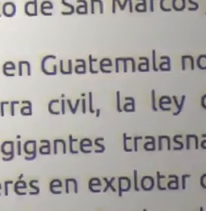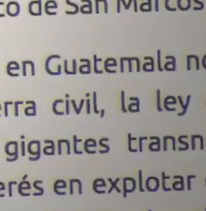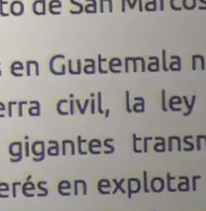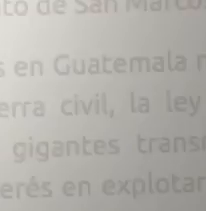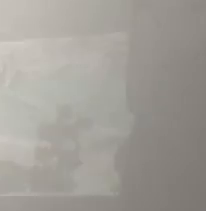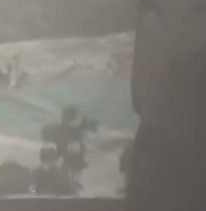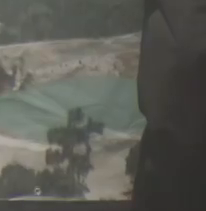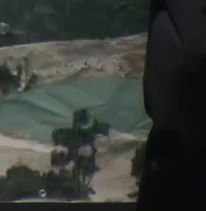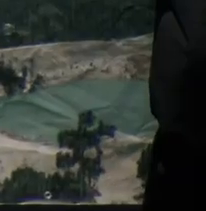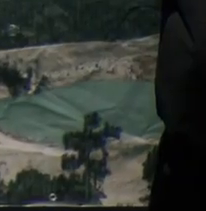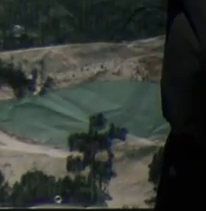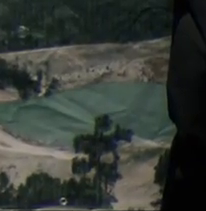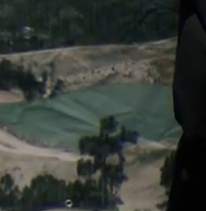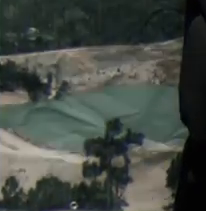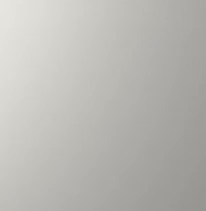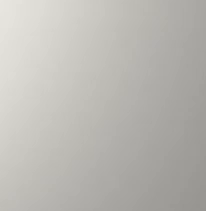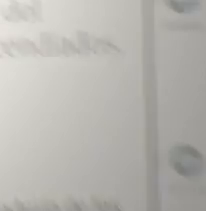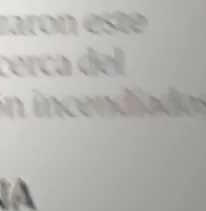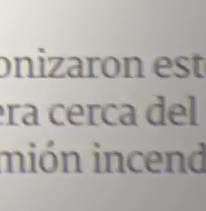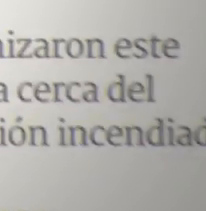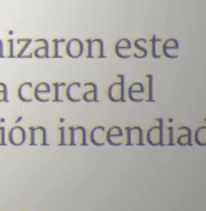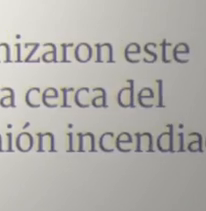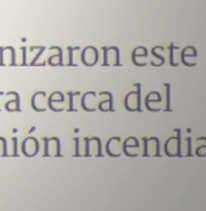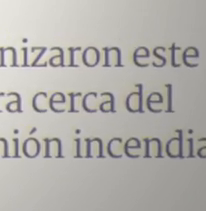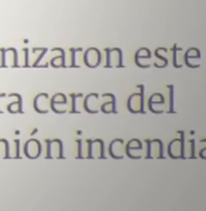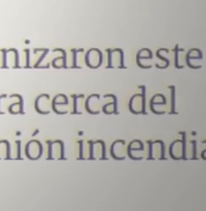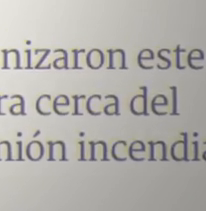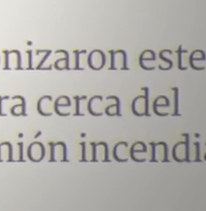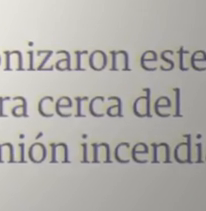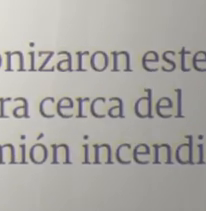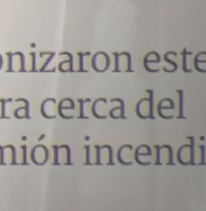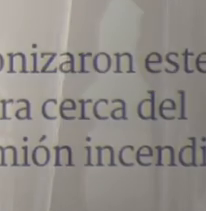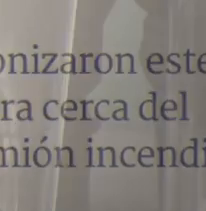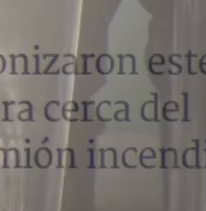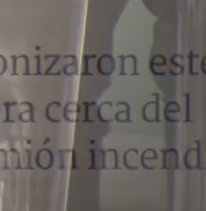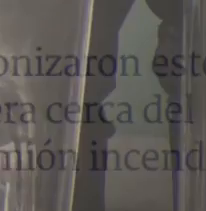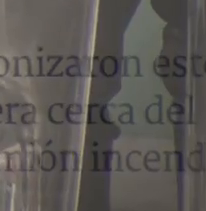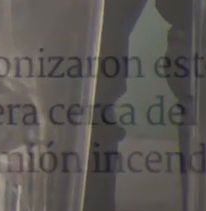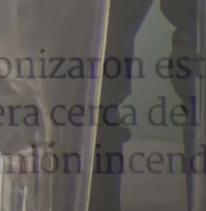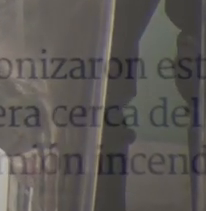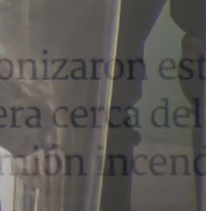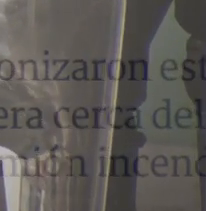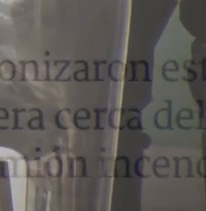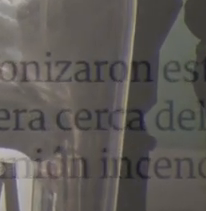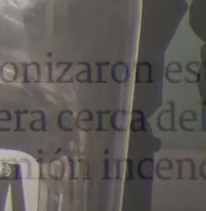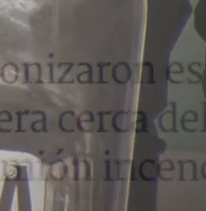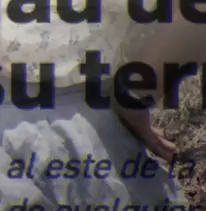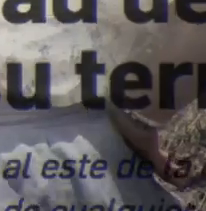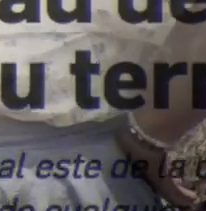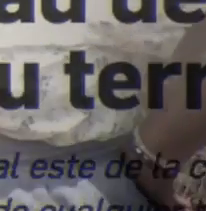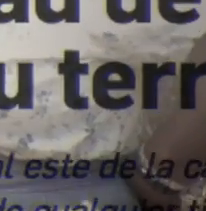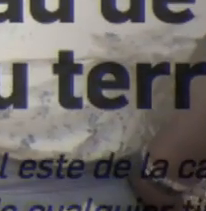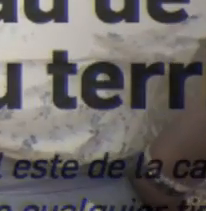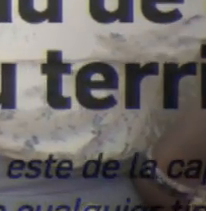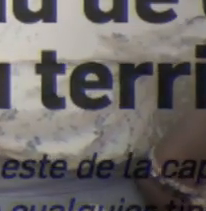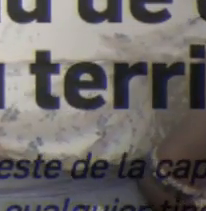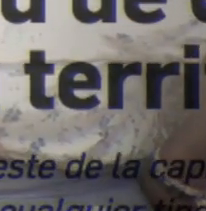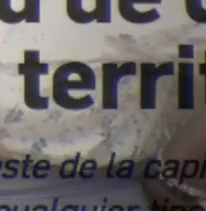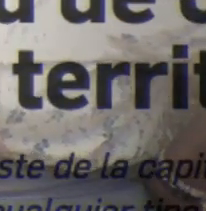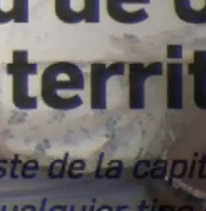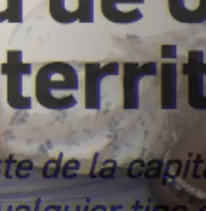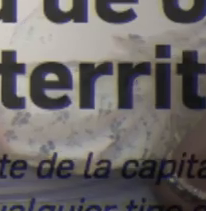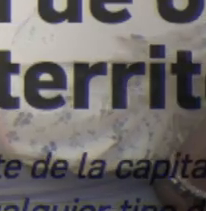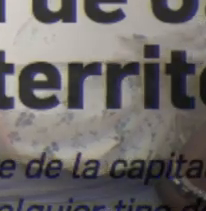acompañar procesos de recuperación emocional y espiritual de compañeras en ese momento en la montaña y desde la experiencia que fue con amid